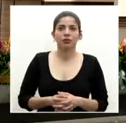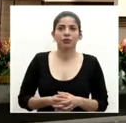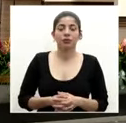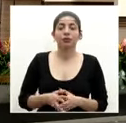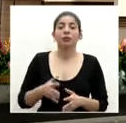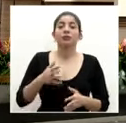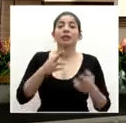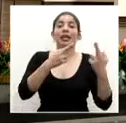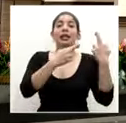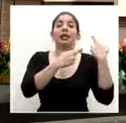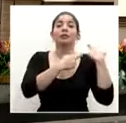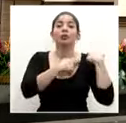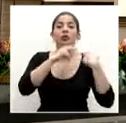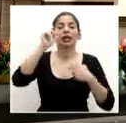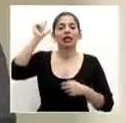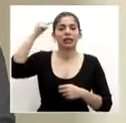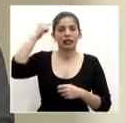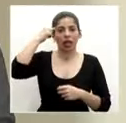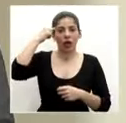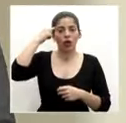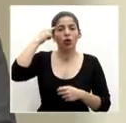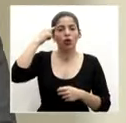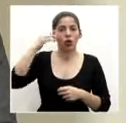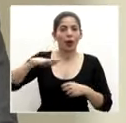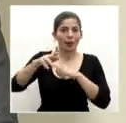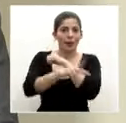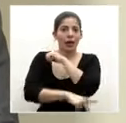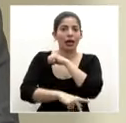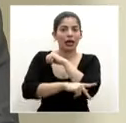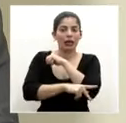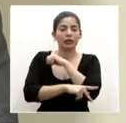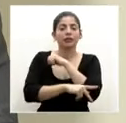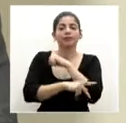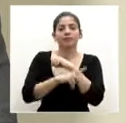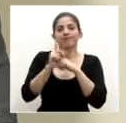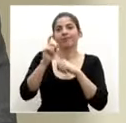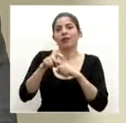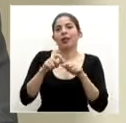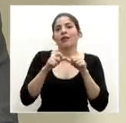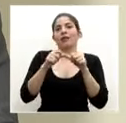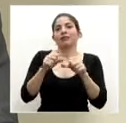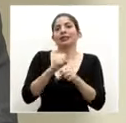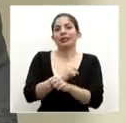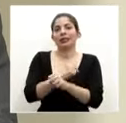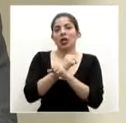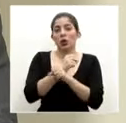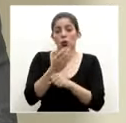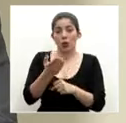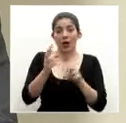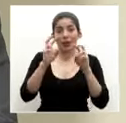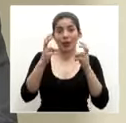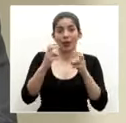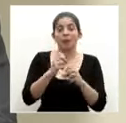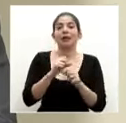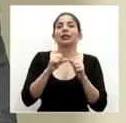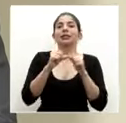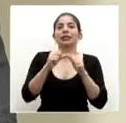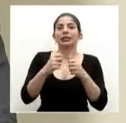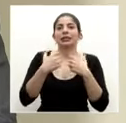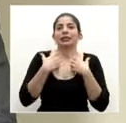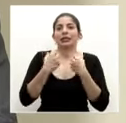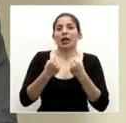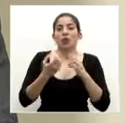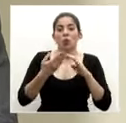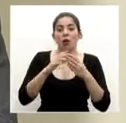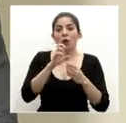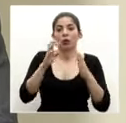Soto. Es responsabilidad del Estado y el gobierno costarricense de mantener la seguridad y en este caso la salud del pueblo,